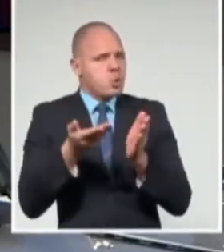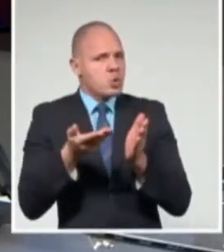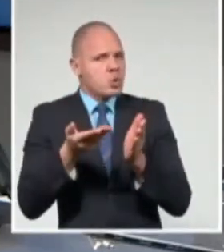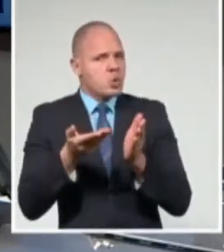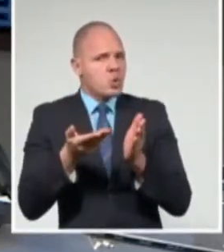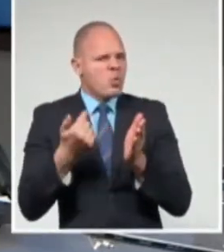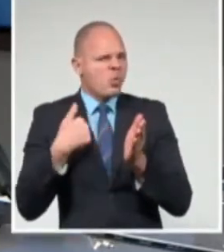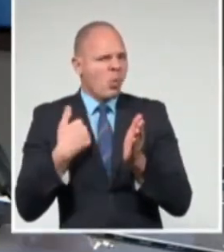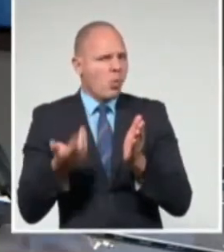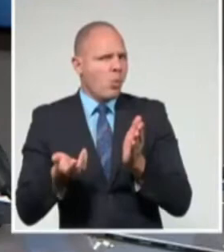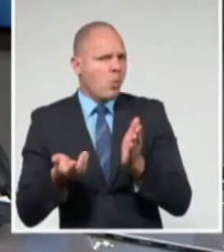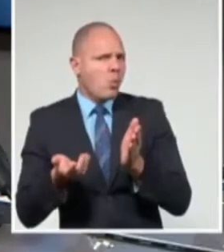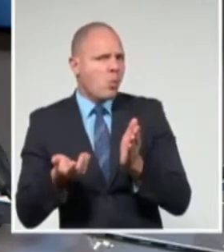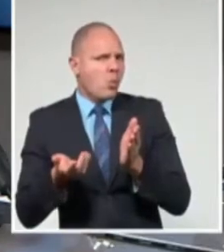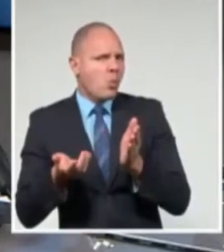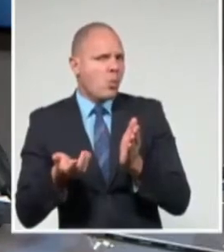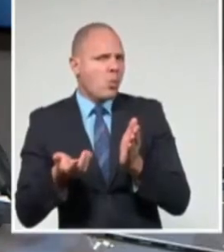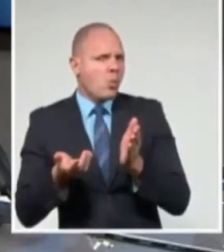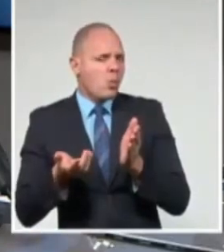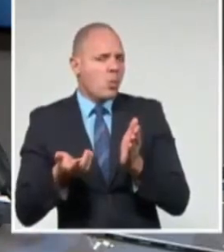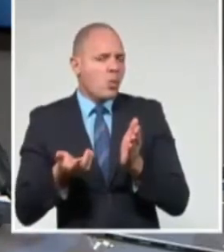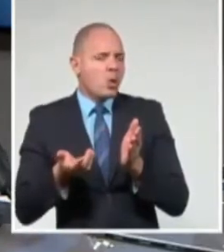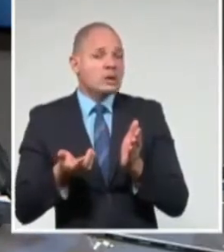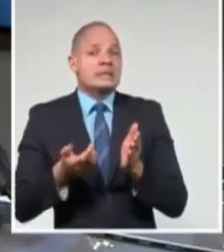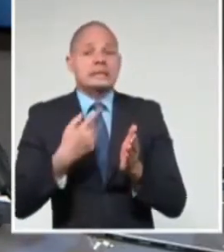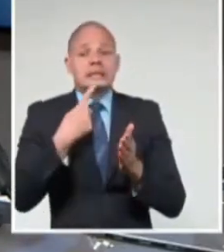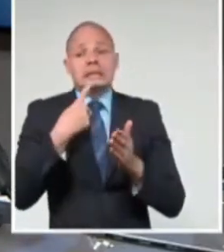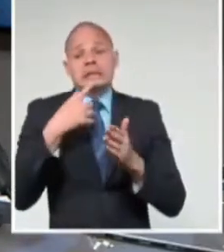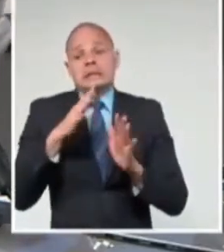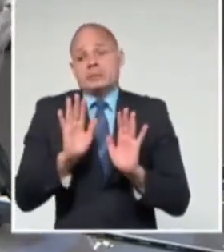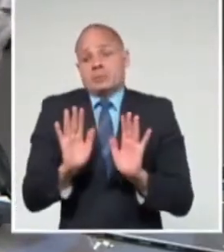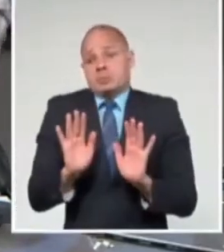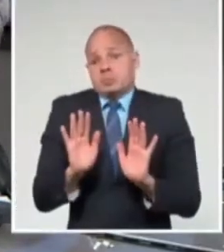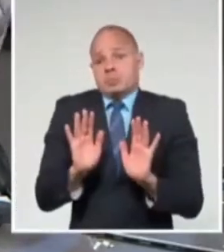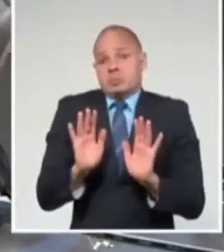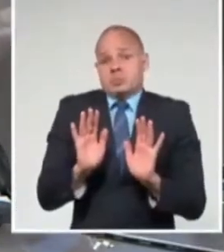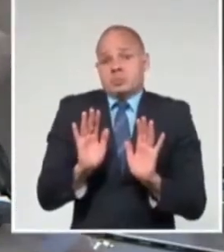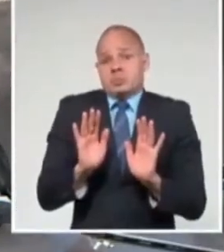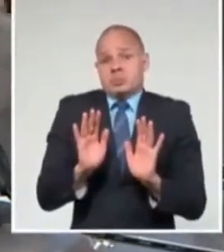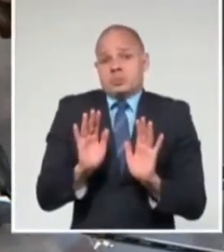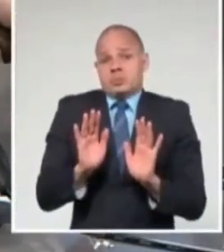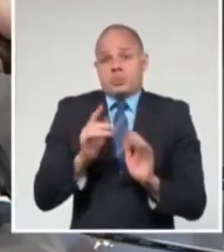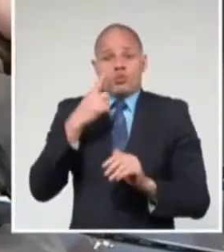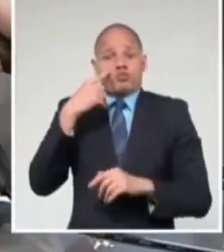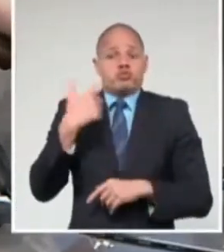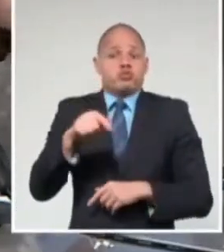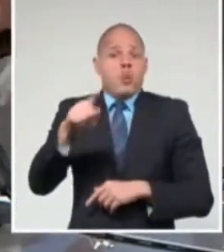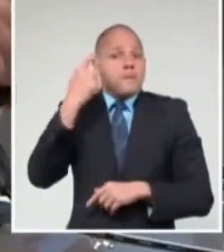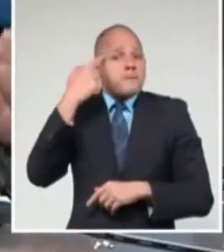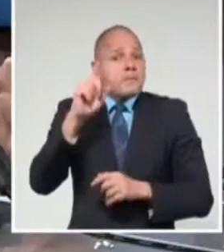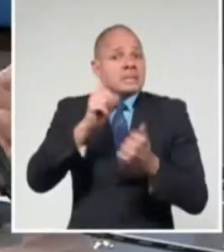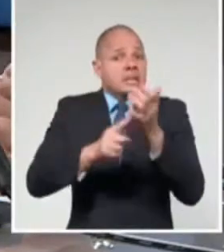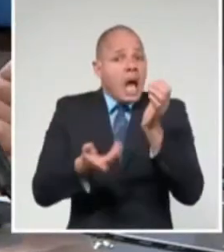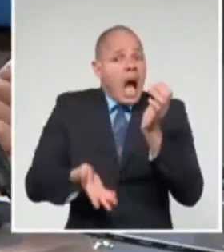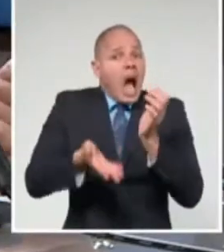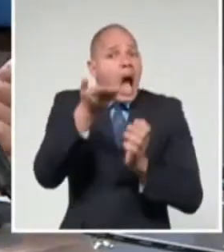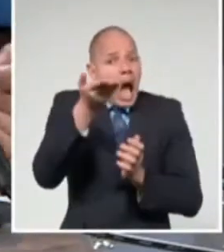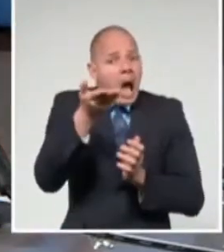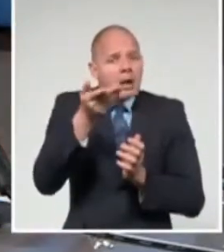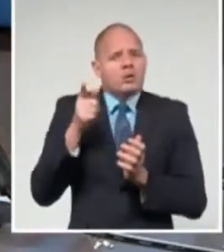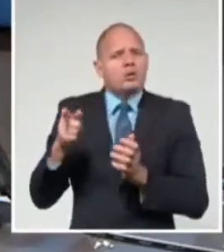siguiente. Pero bueno, yo lo que no estoy tan seguro es que usted vaya a pagar el incremento de la electricidad con el